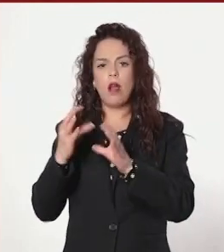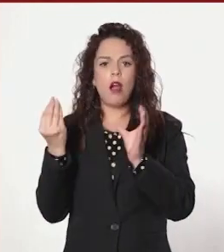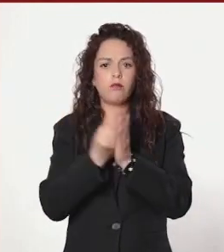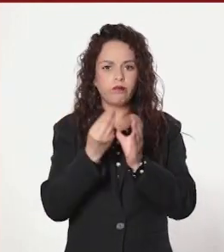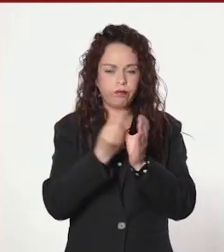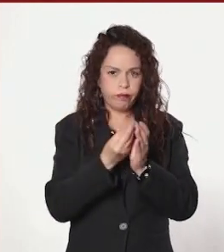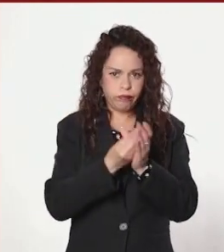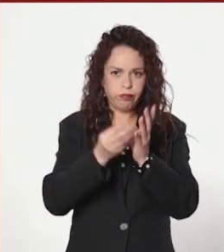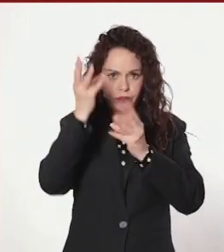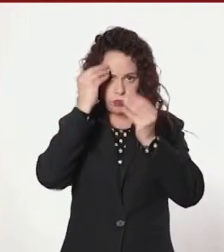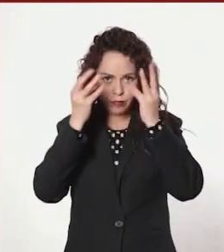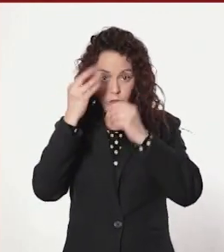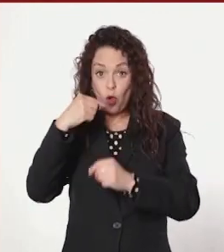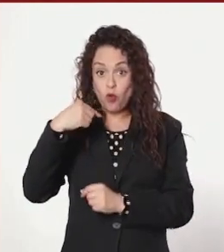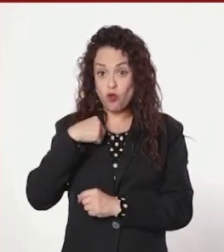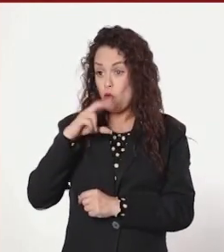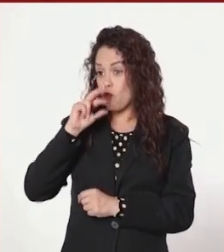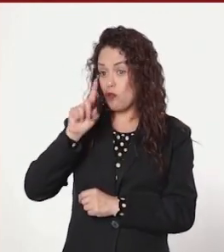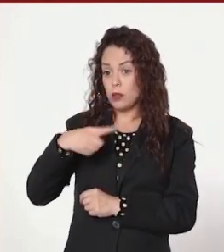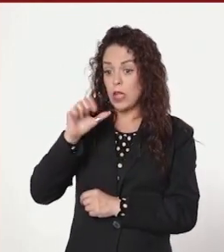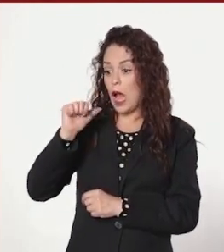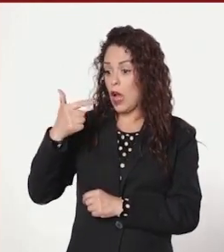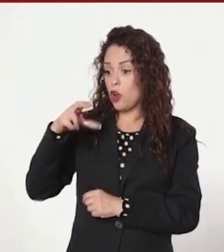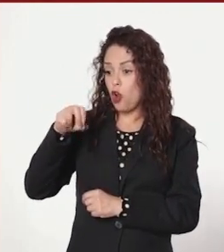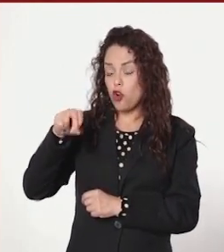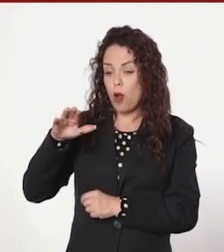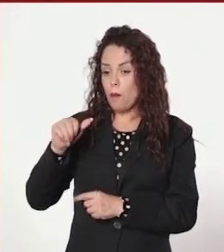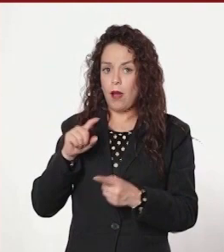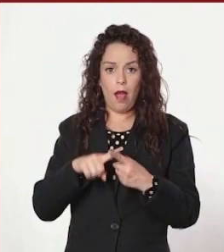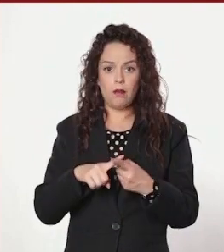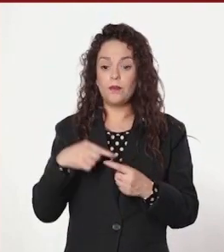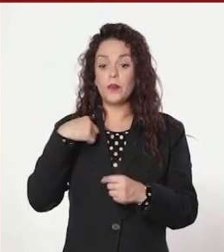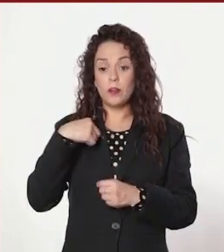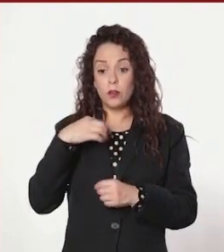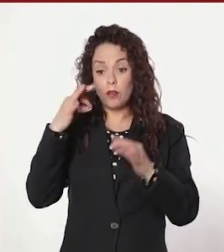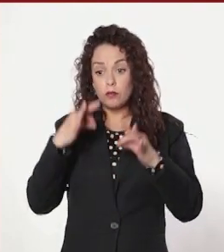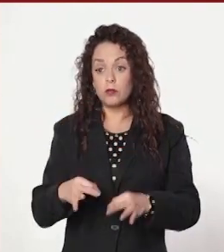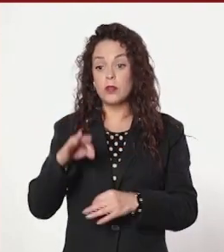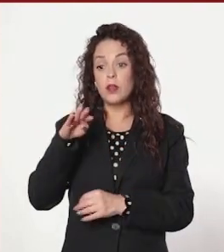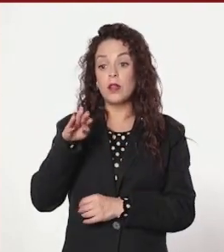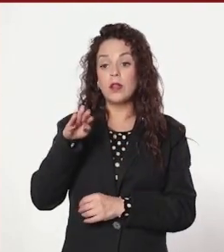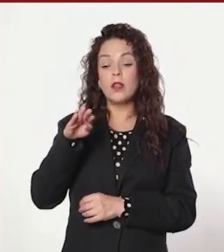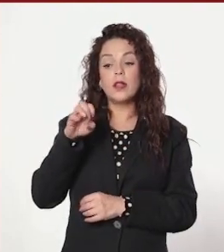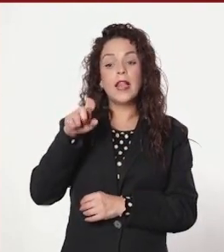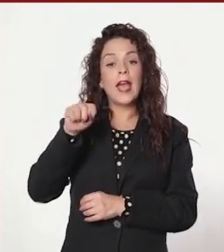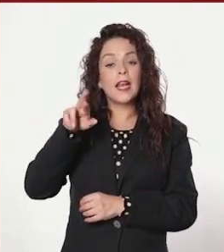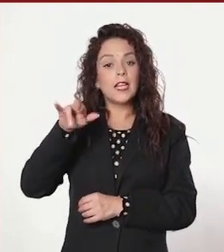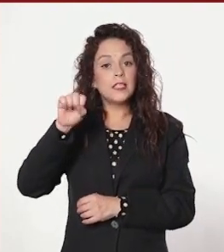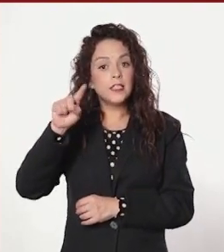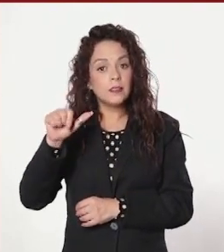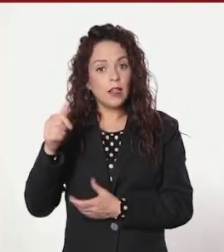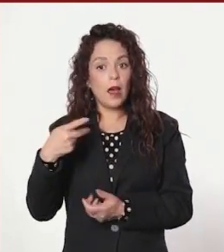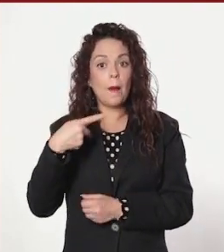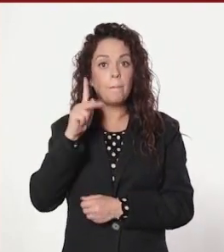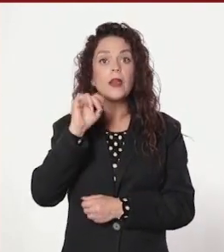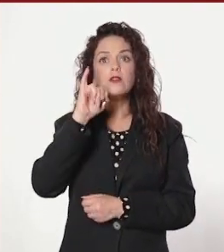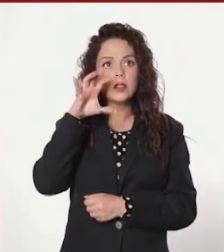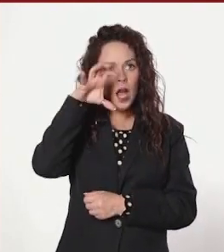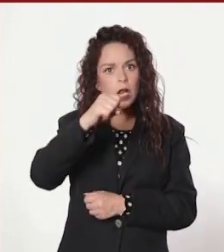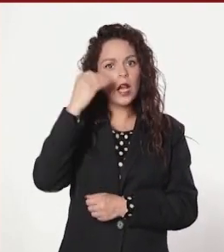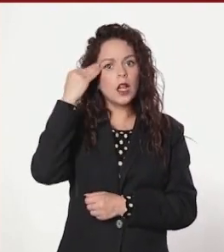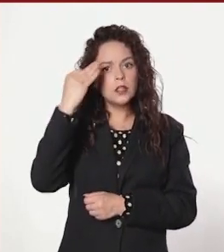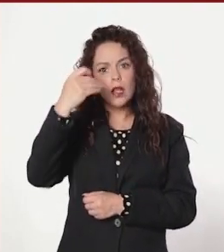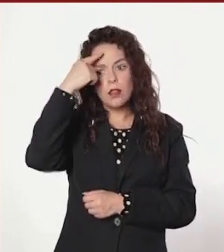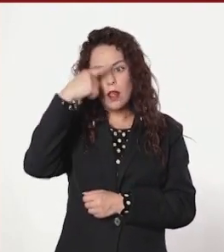yo soy mercadotecnista, soy mamá, soy esposa, cocinera, chofer, de todo. Y me da tiempo para tener